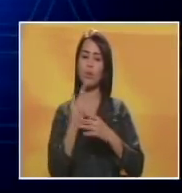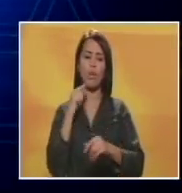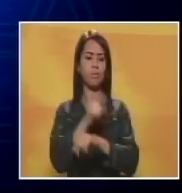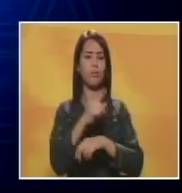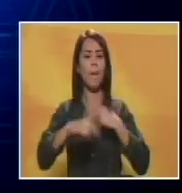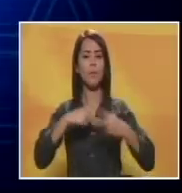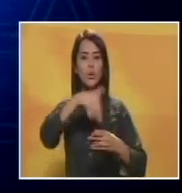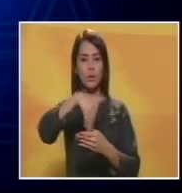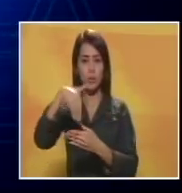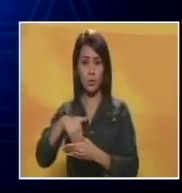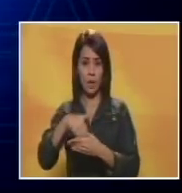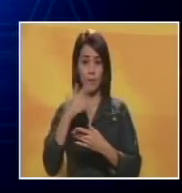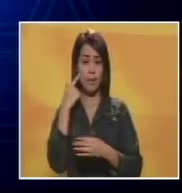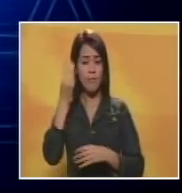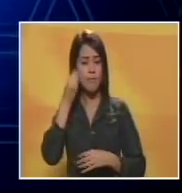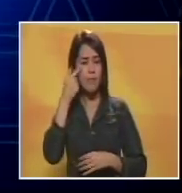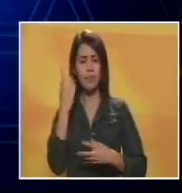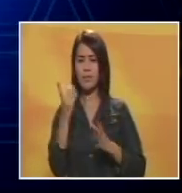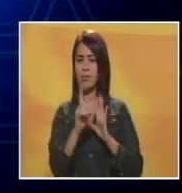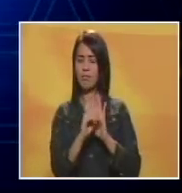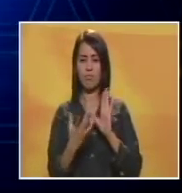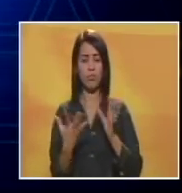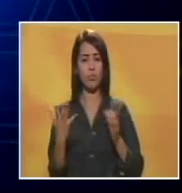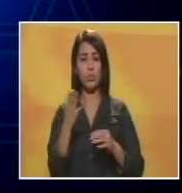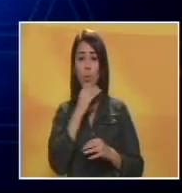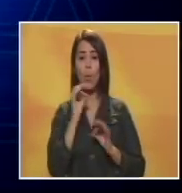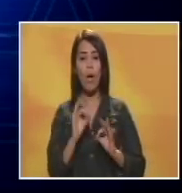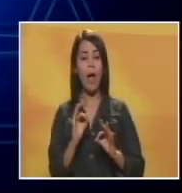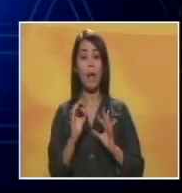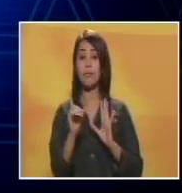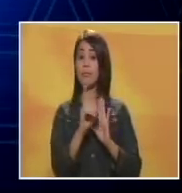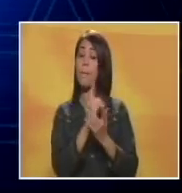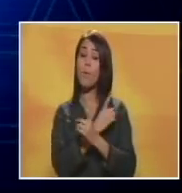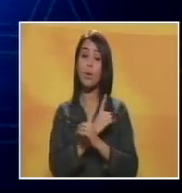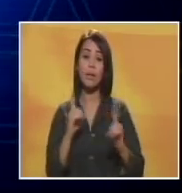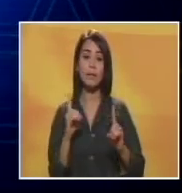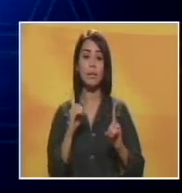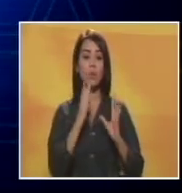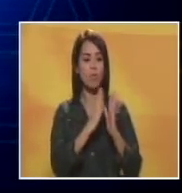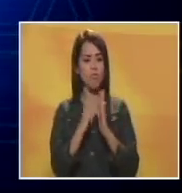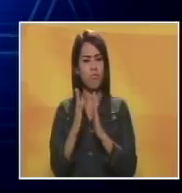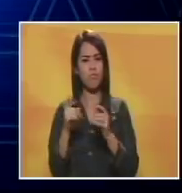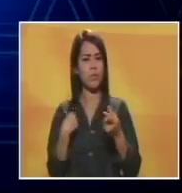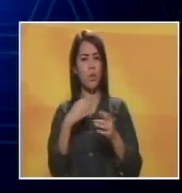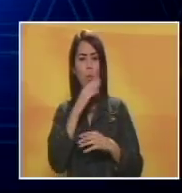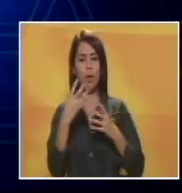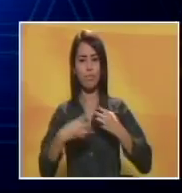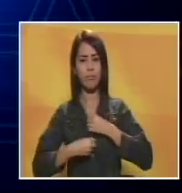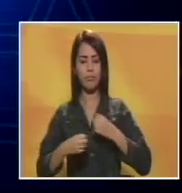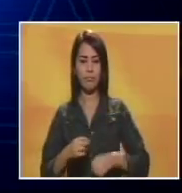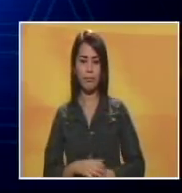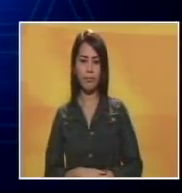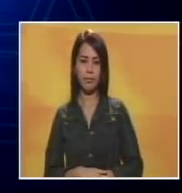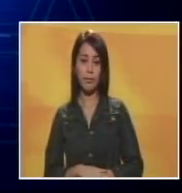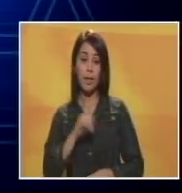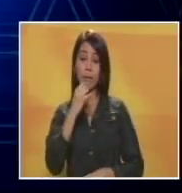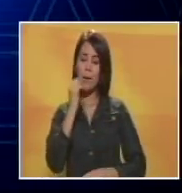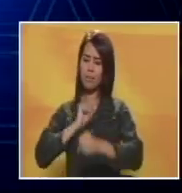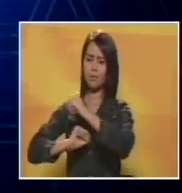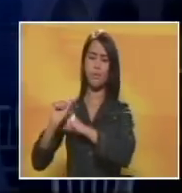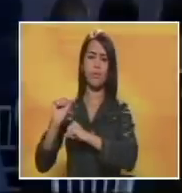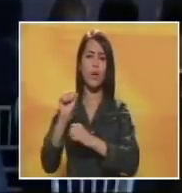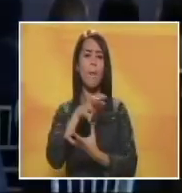Americanos. Las declaraciones fueron emitidas a través de un comunicado tras conocerse los resultados de los comicios electorales del 20 de mayo.